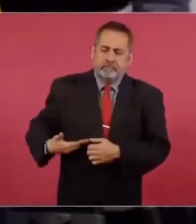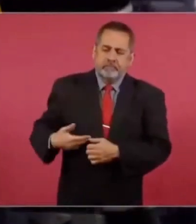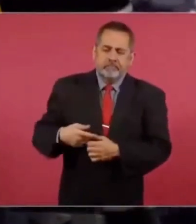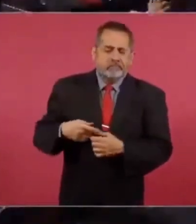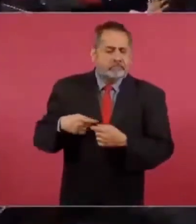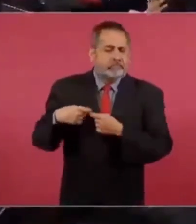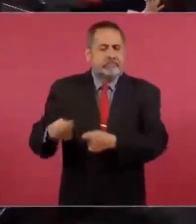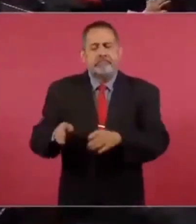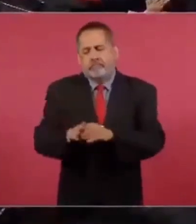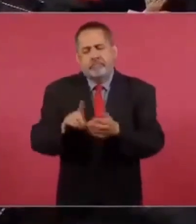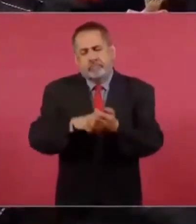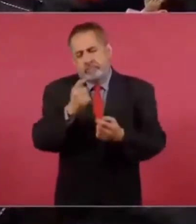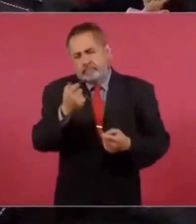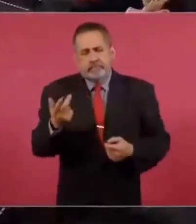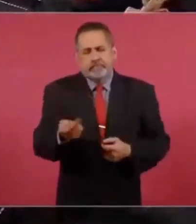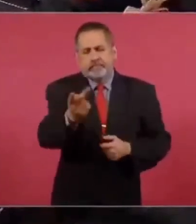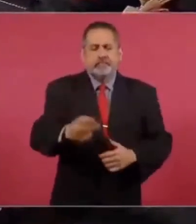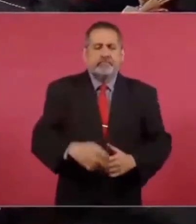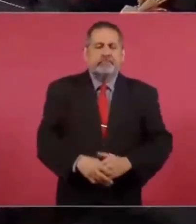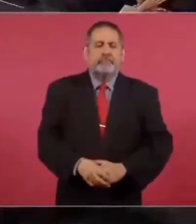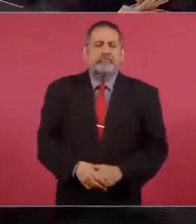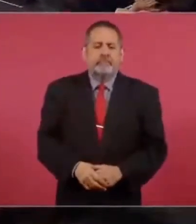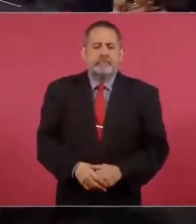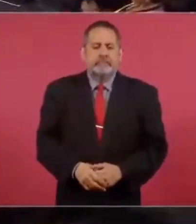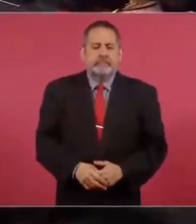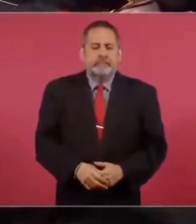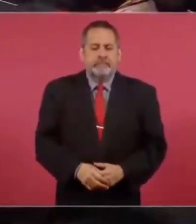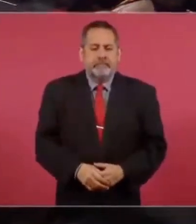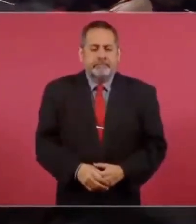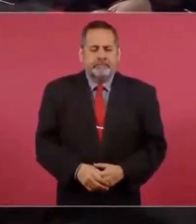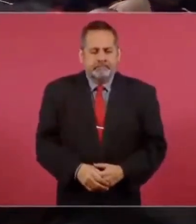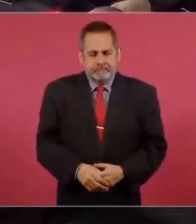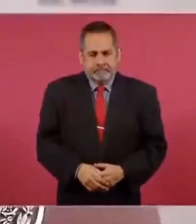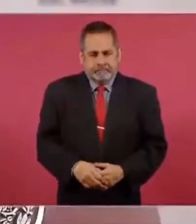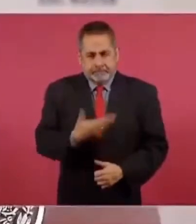México? Esa sería mi primera pregunta. Pues no van a tener